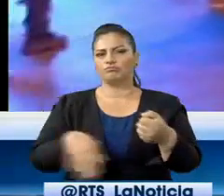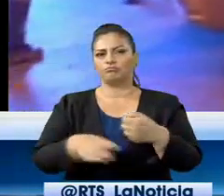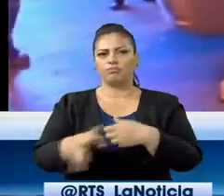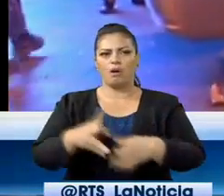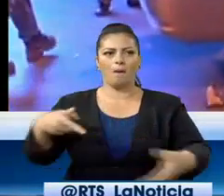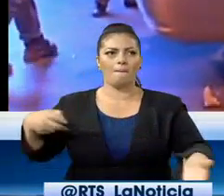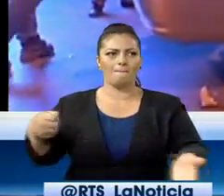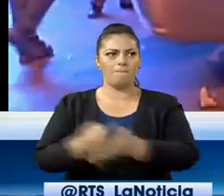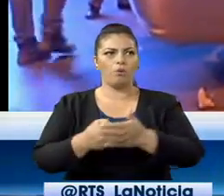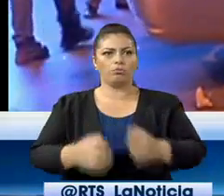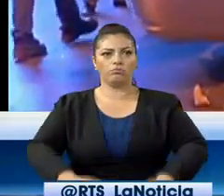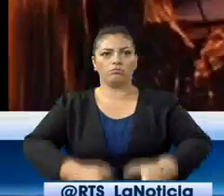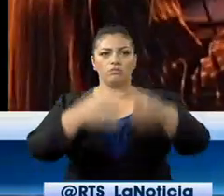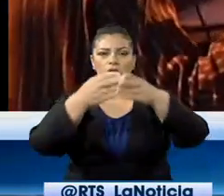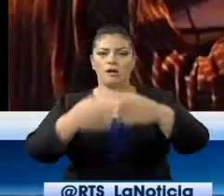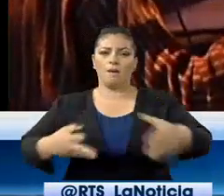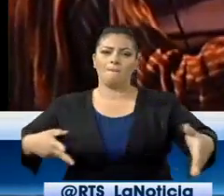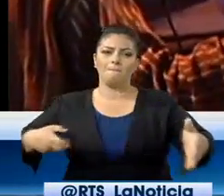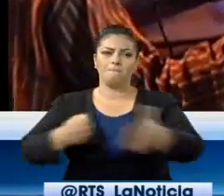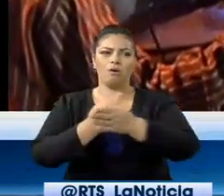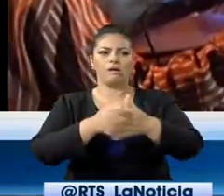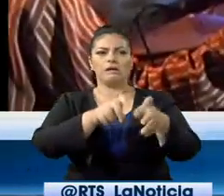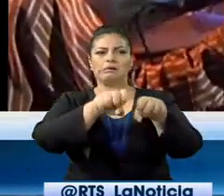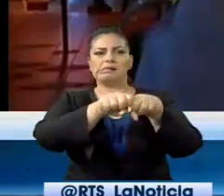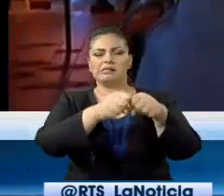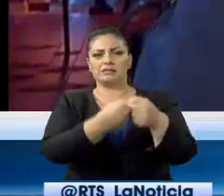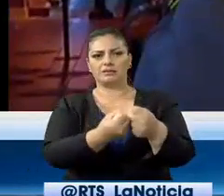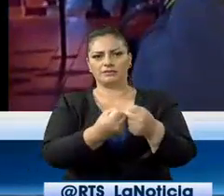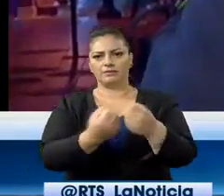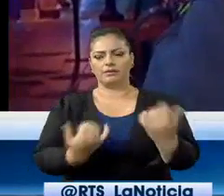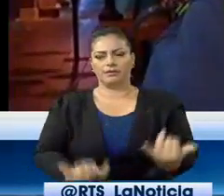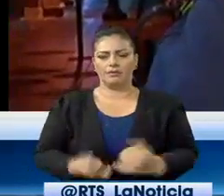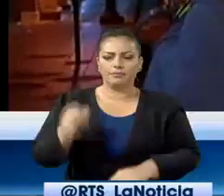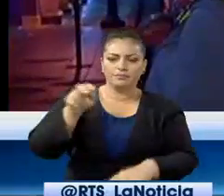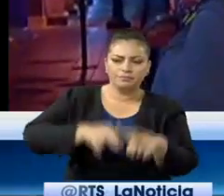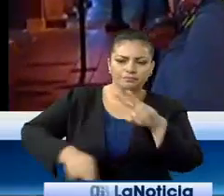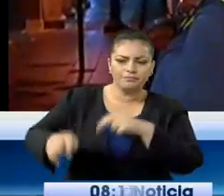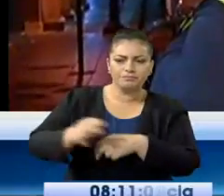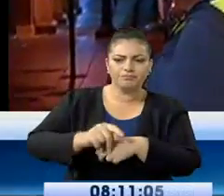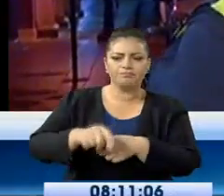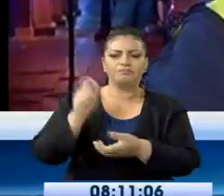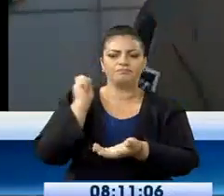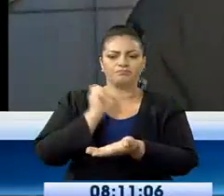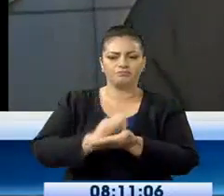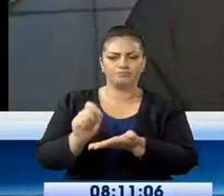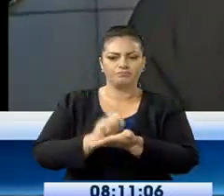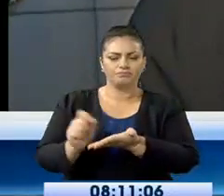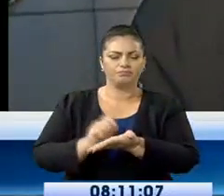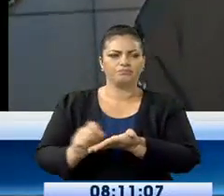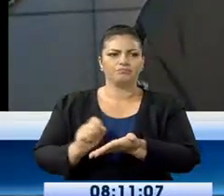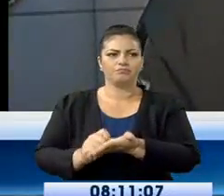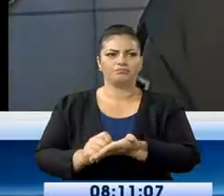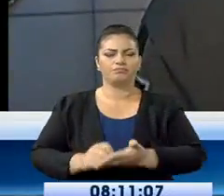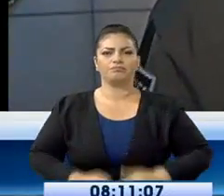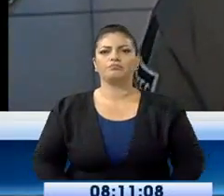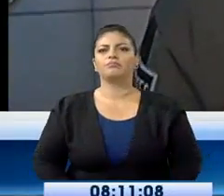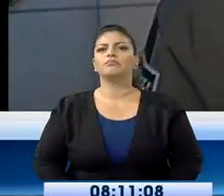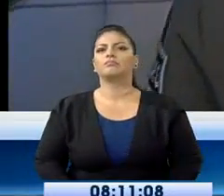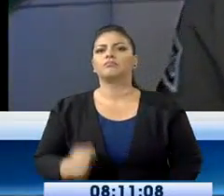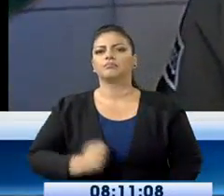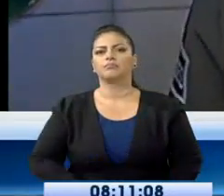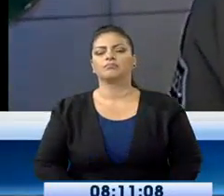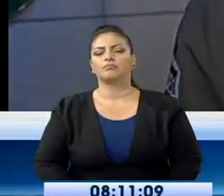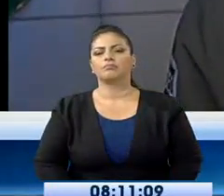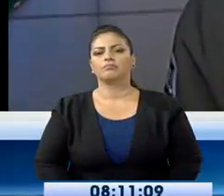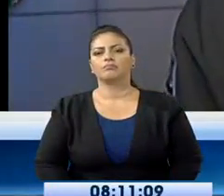retenido. Así mismo, con toda la información referente a los daños materiales en la parte municipal. Sí, por la calle Peicaza se vino en contravía,